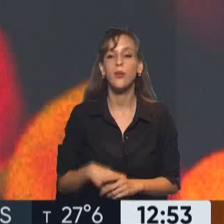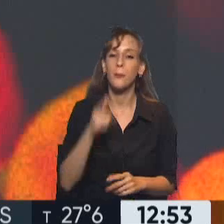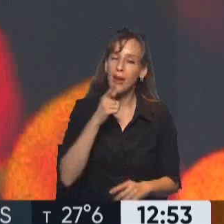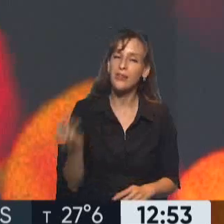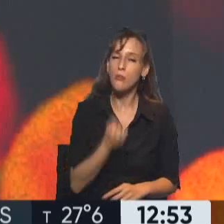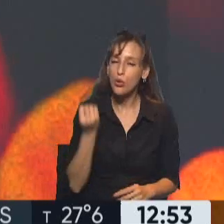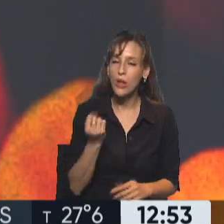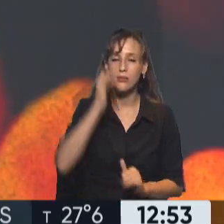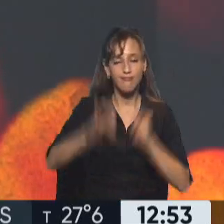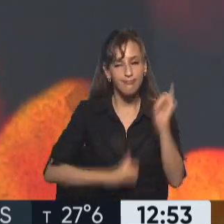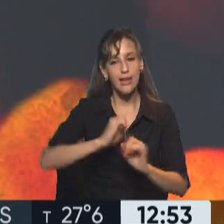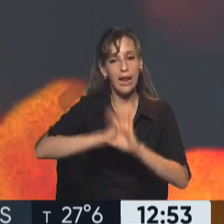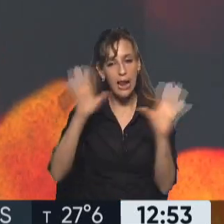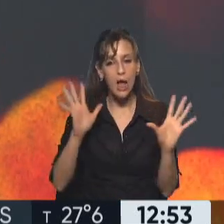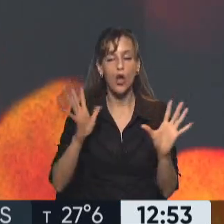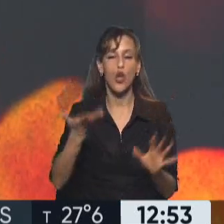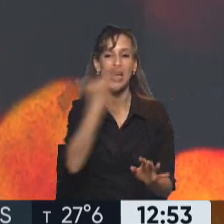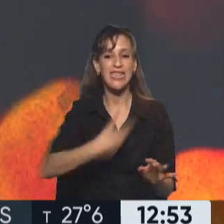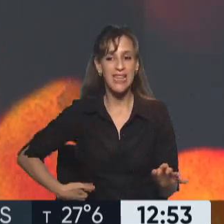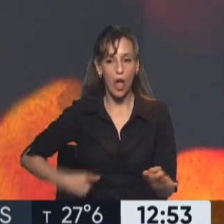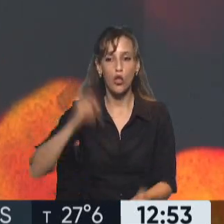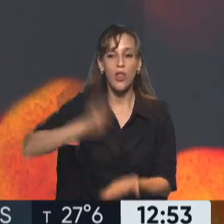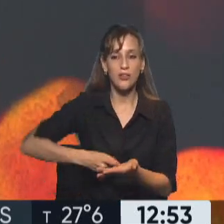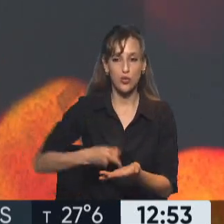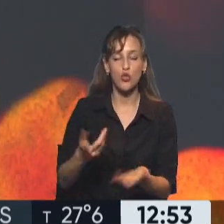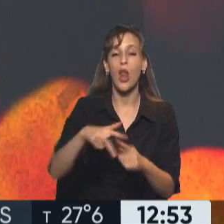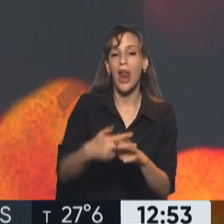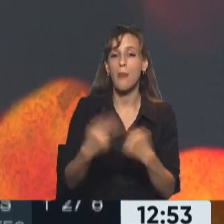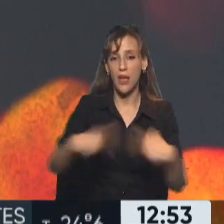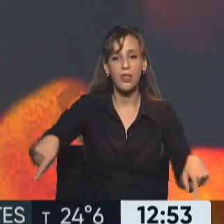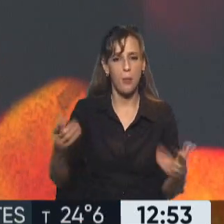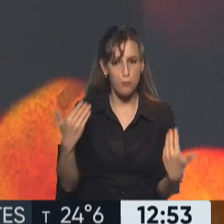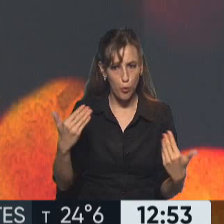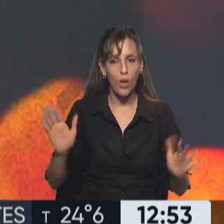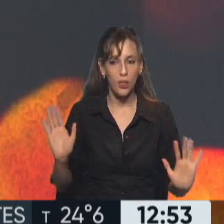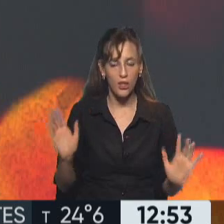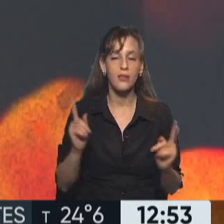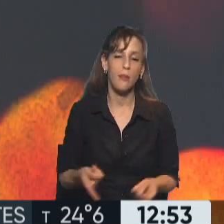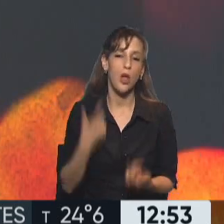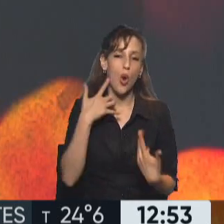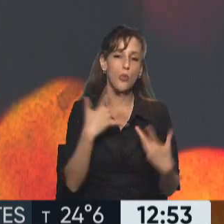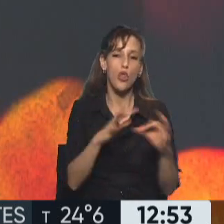importante que entendamos cuáles son las herramientas que tiene el Estado, además desde ya de la discusión muy válida sobre los derechos de exportación.